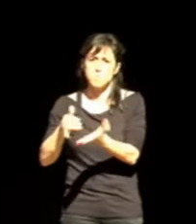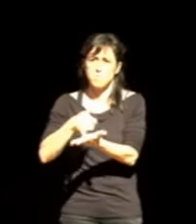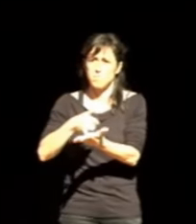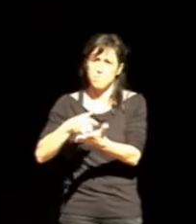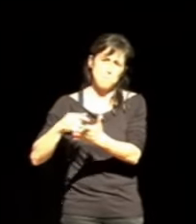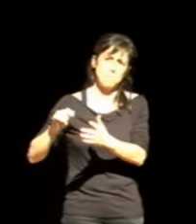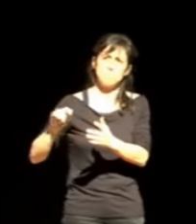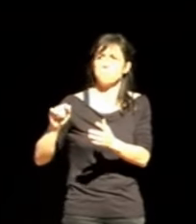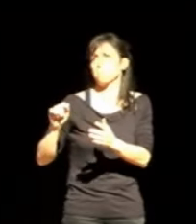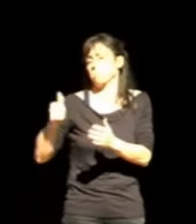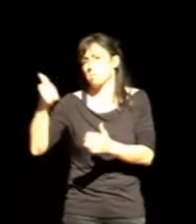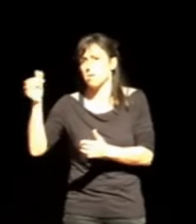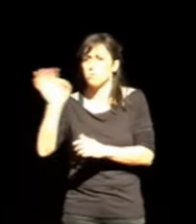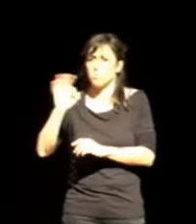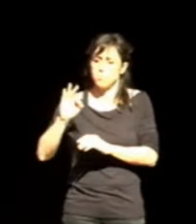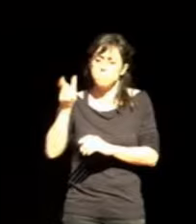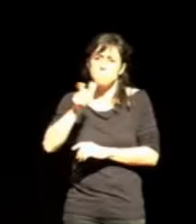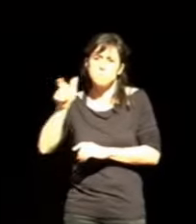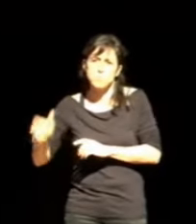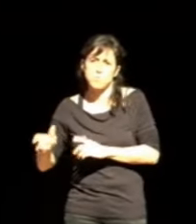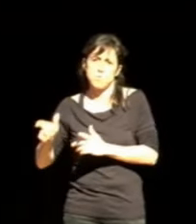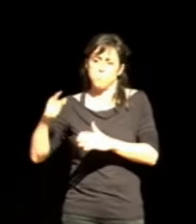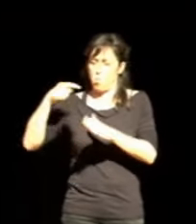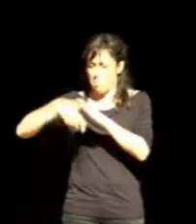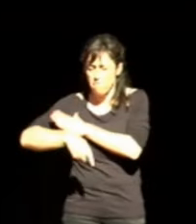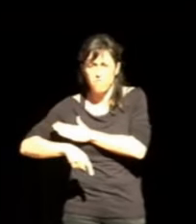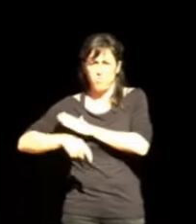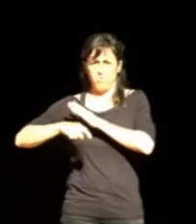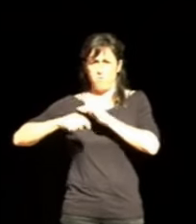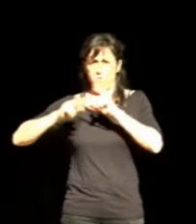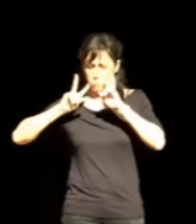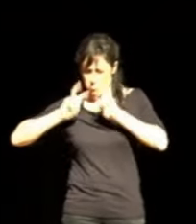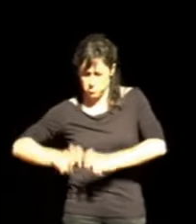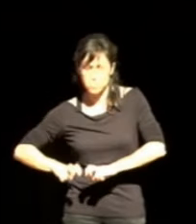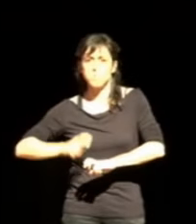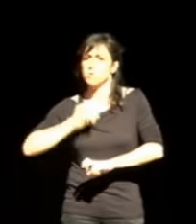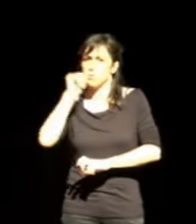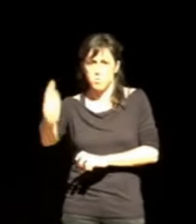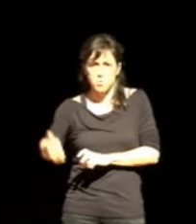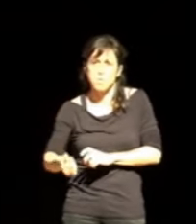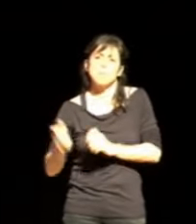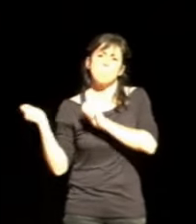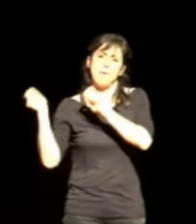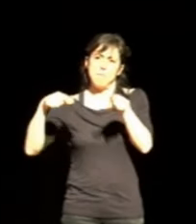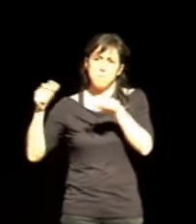muy profundo, para inmigrantes, para la comunidad, para los barrios, etc.